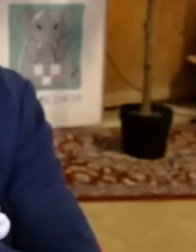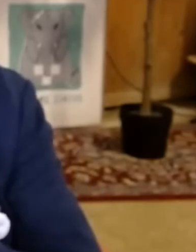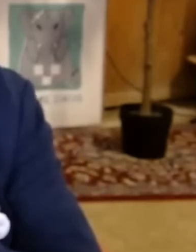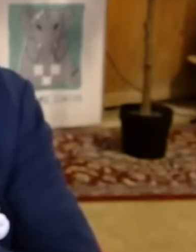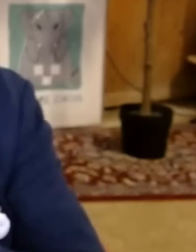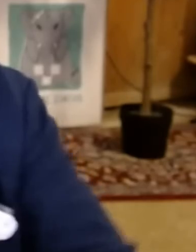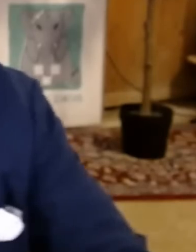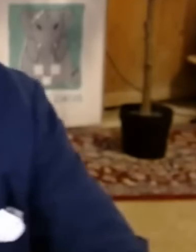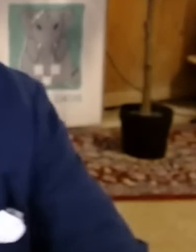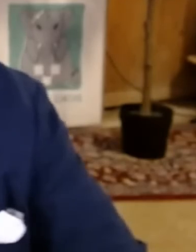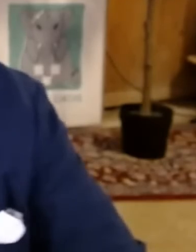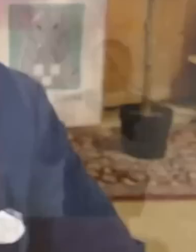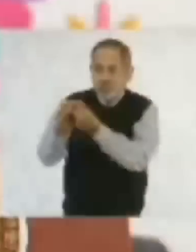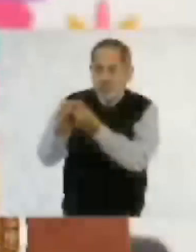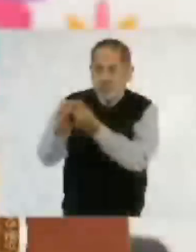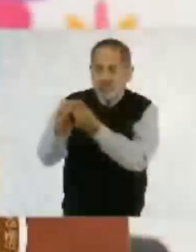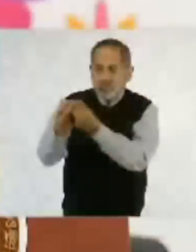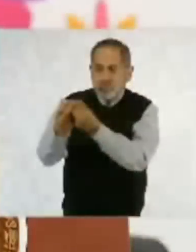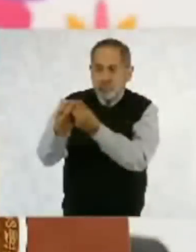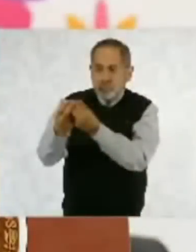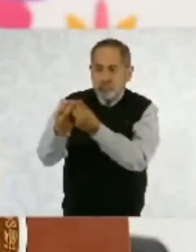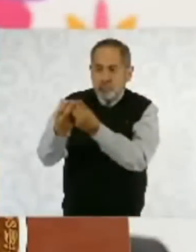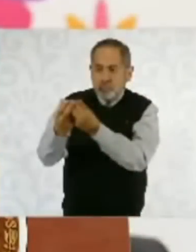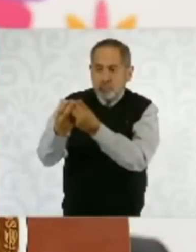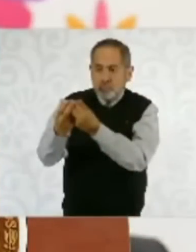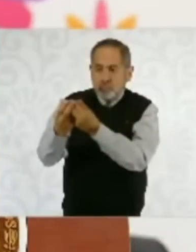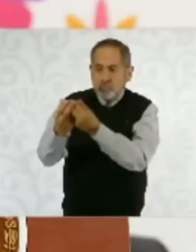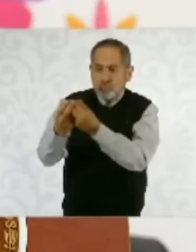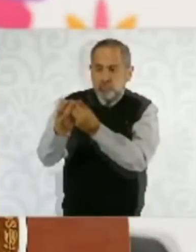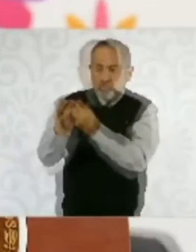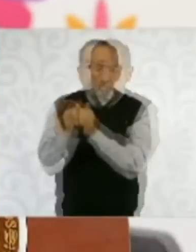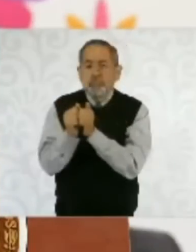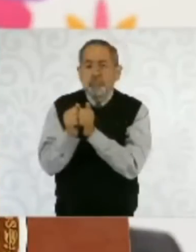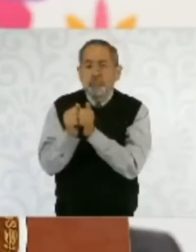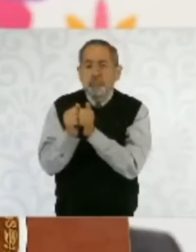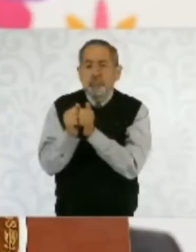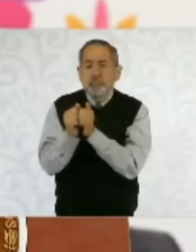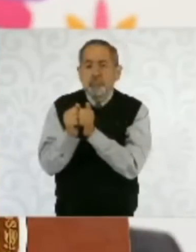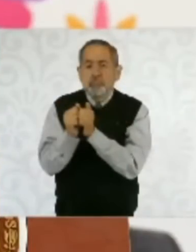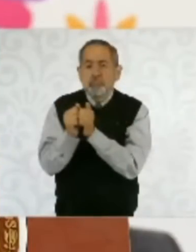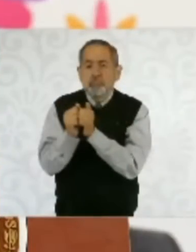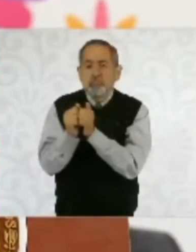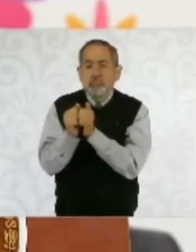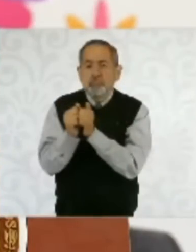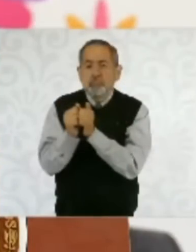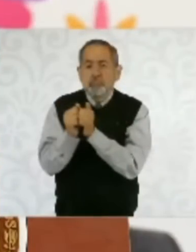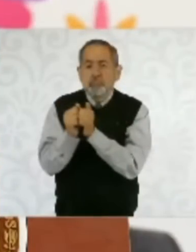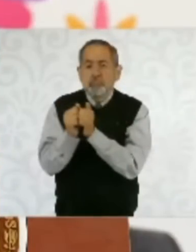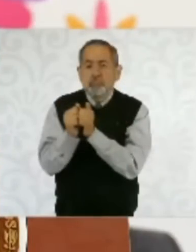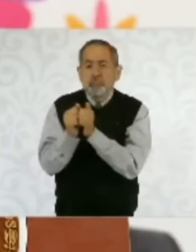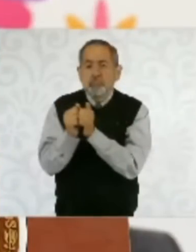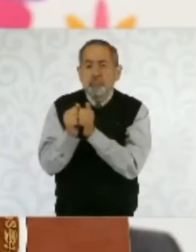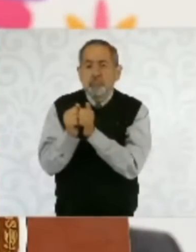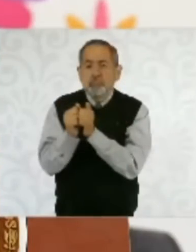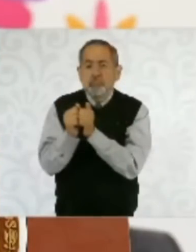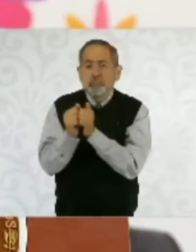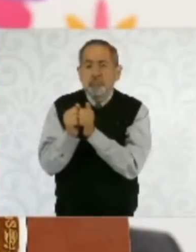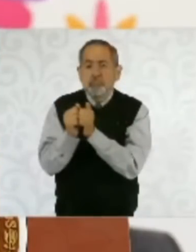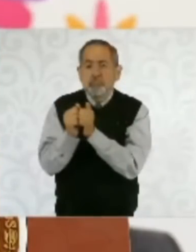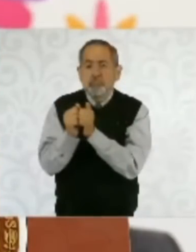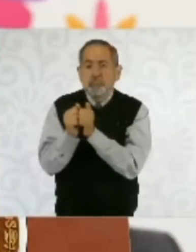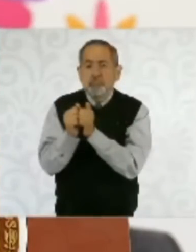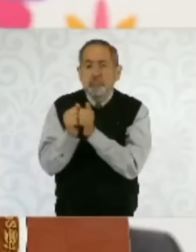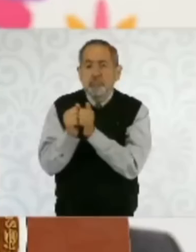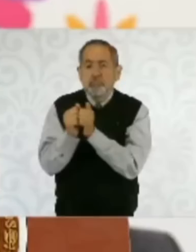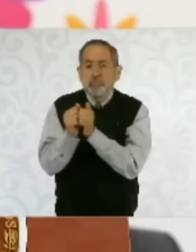pena definitivamente retomar lo que plantea la doctora en cuanto a, pues precisamente